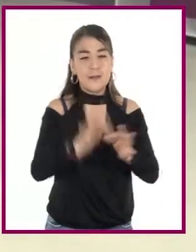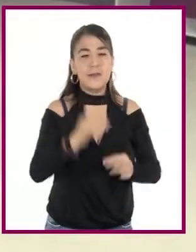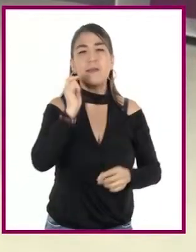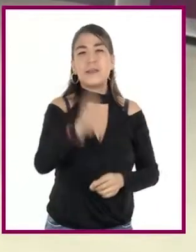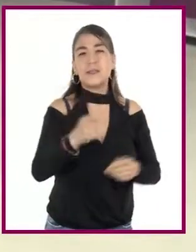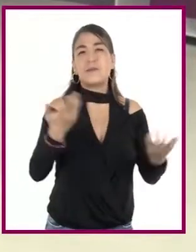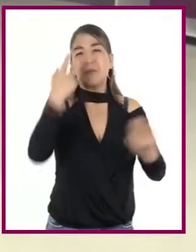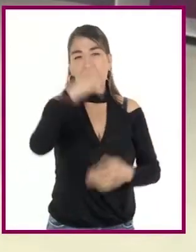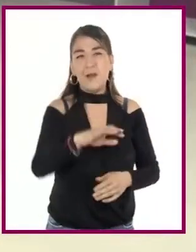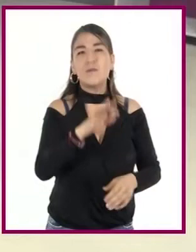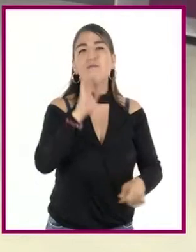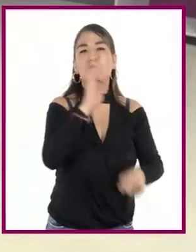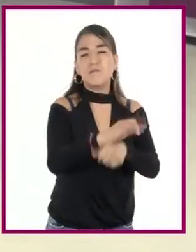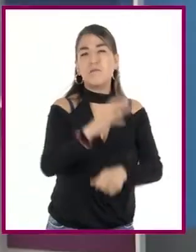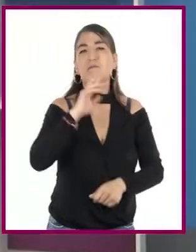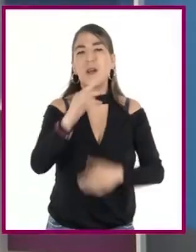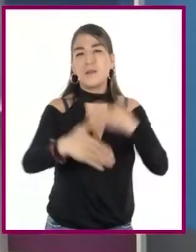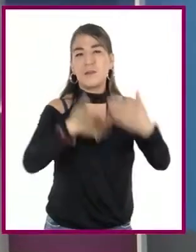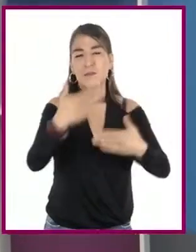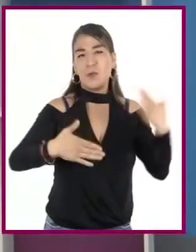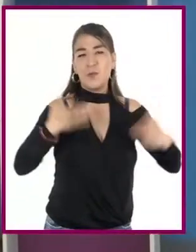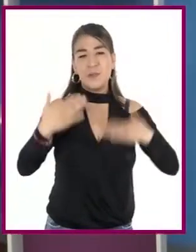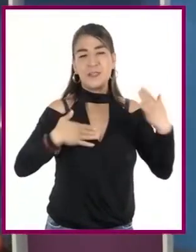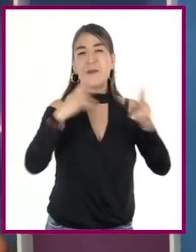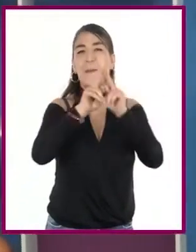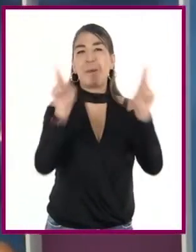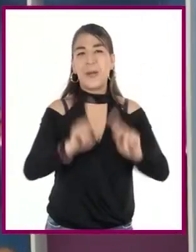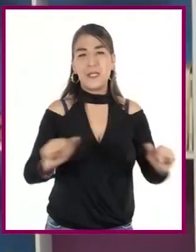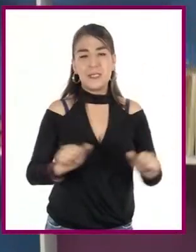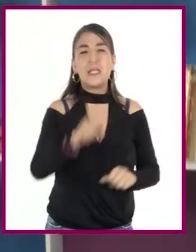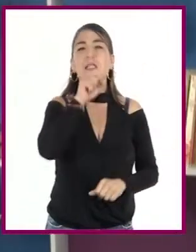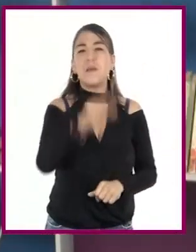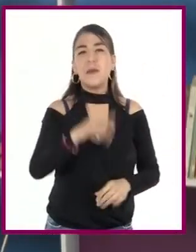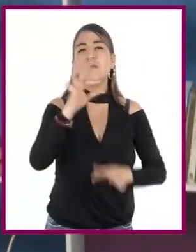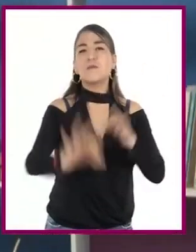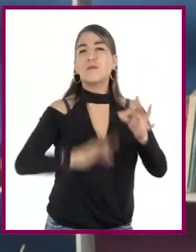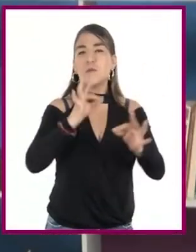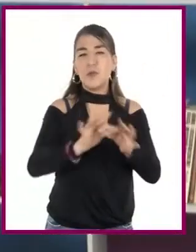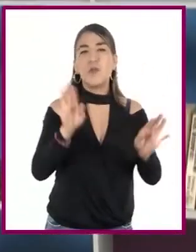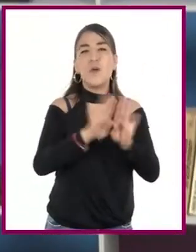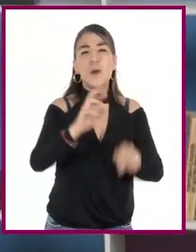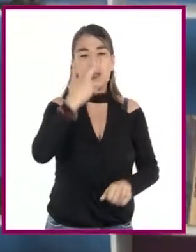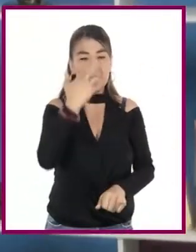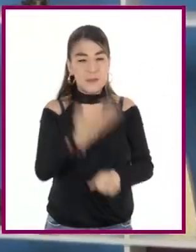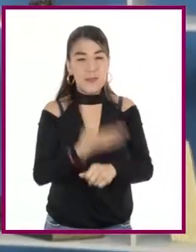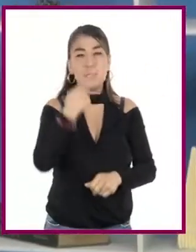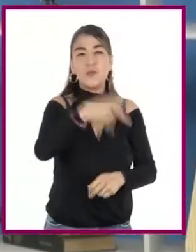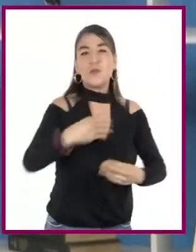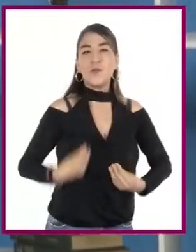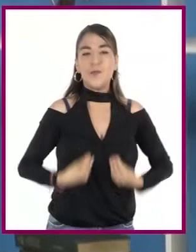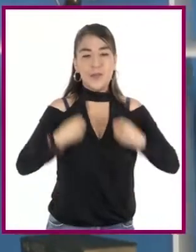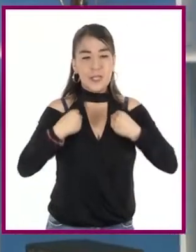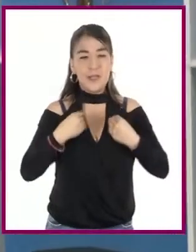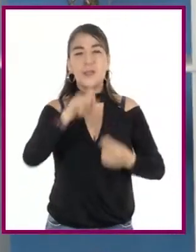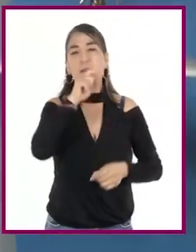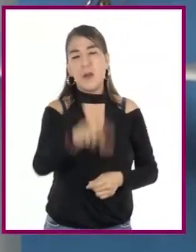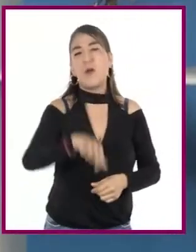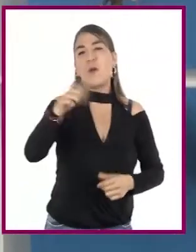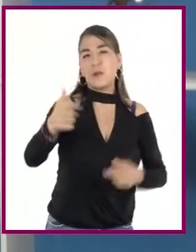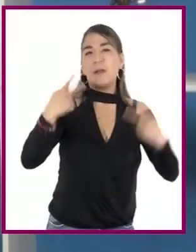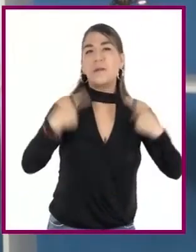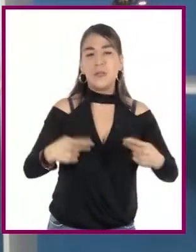la convivencia pacífica. Es asumir el respeto por la vida propia y la de los